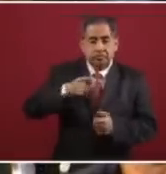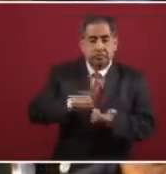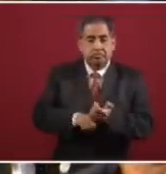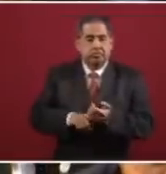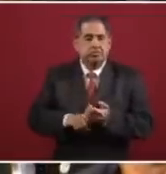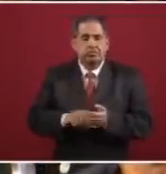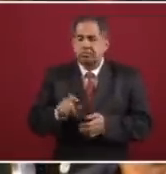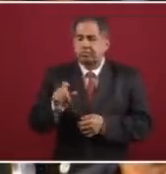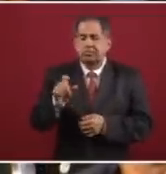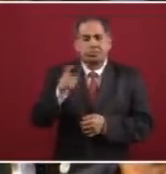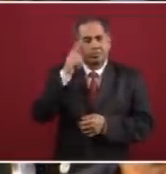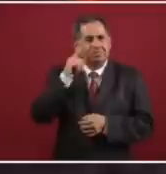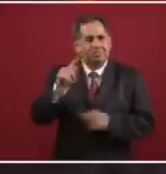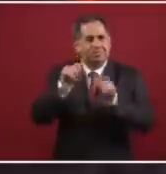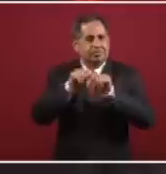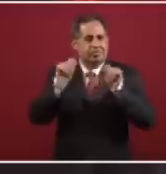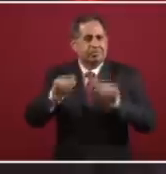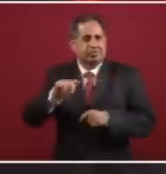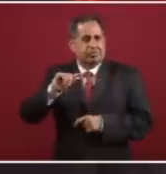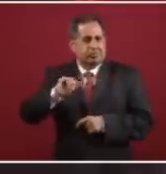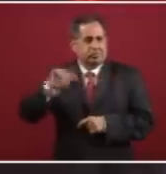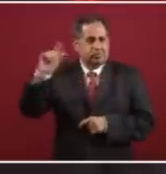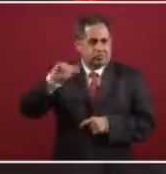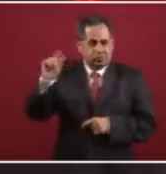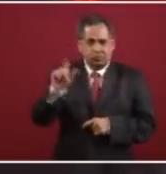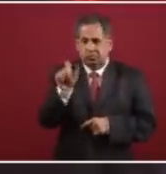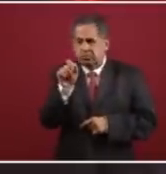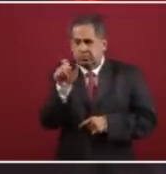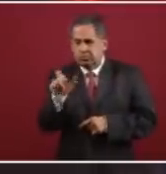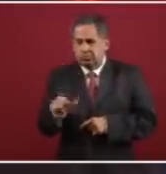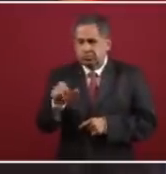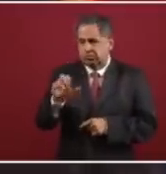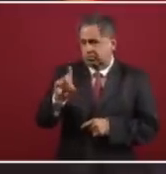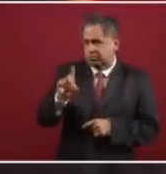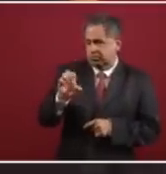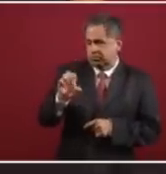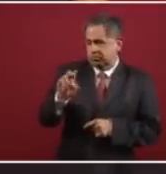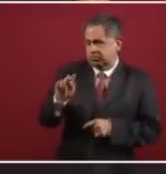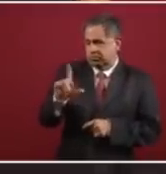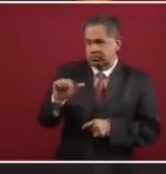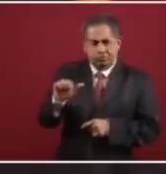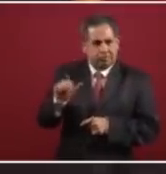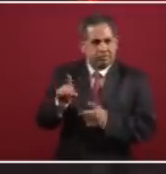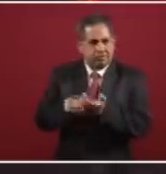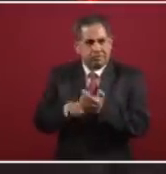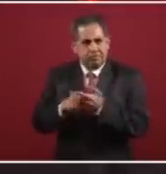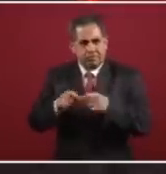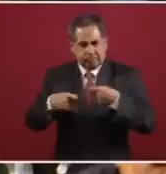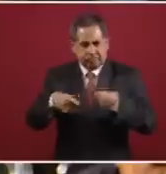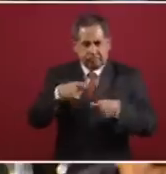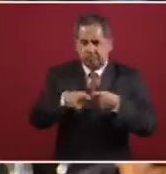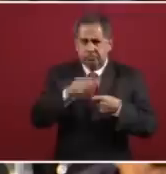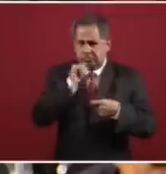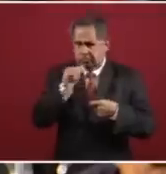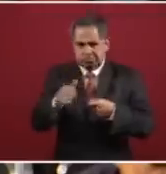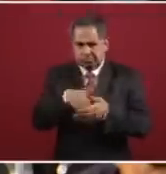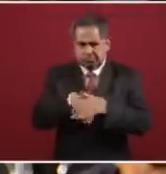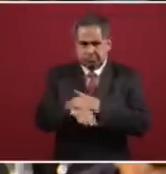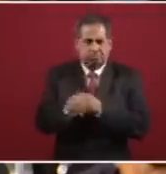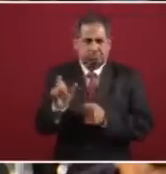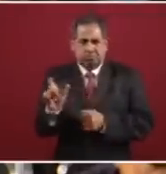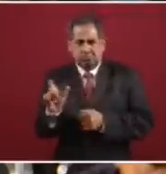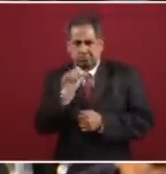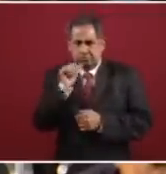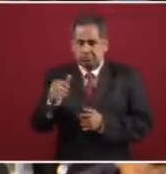cédulas profesionales, que ya no se emiten en la tarjeta esta plástica, que ahora también